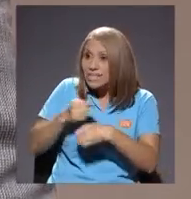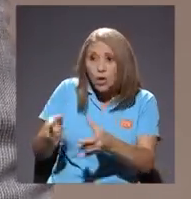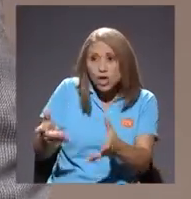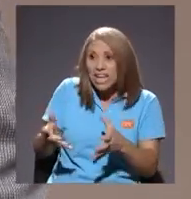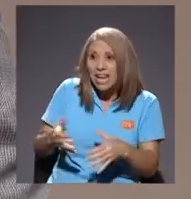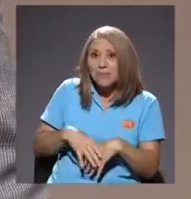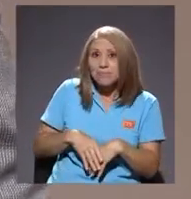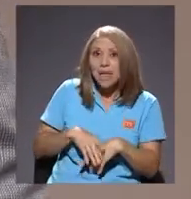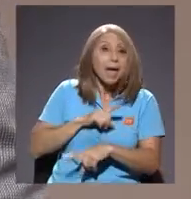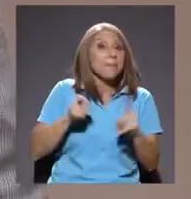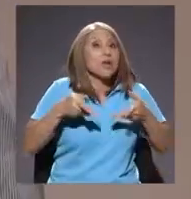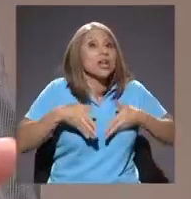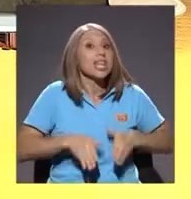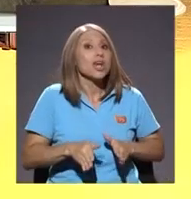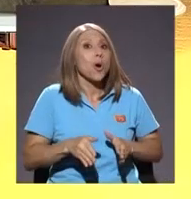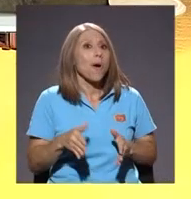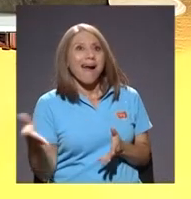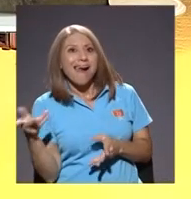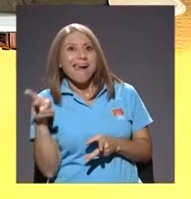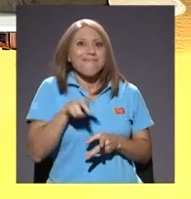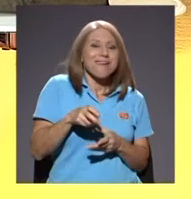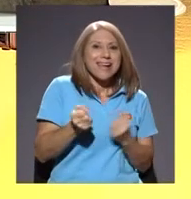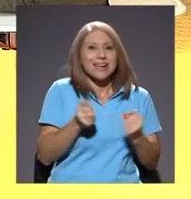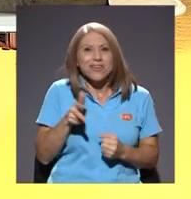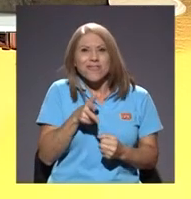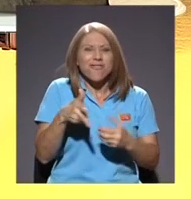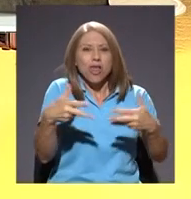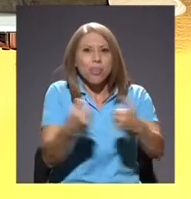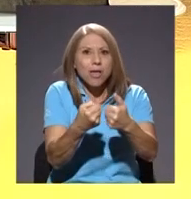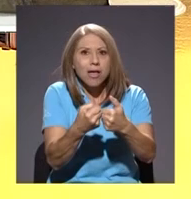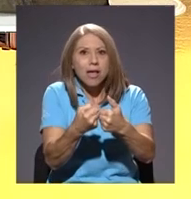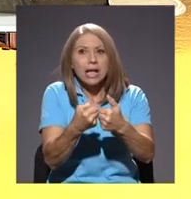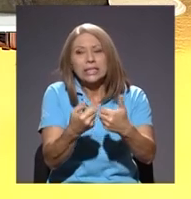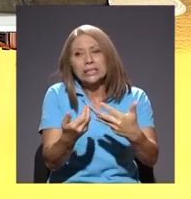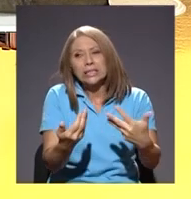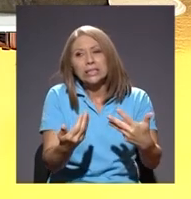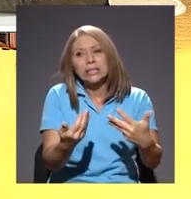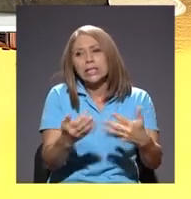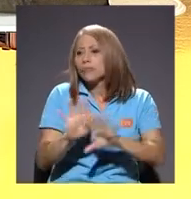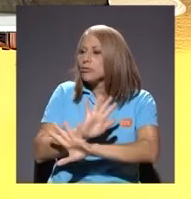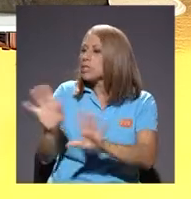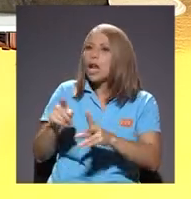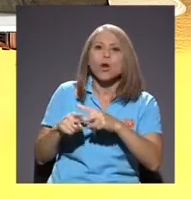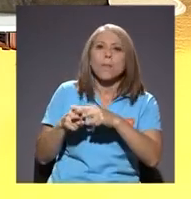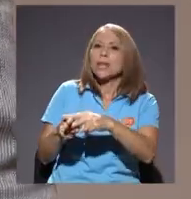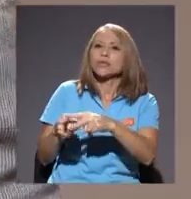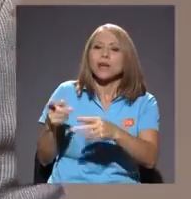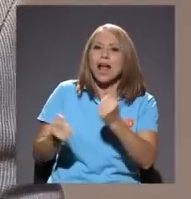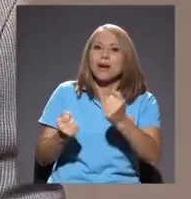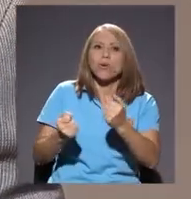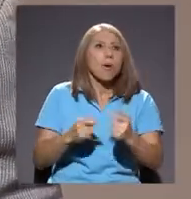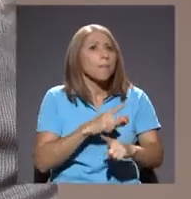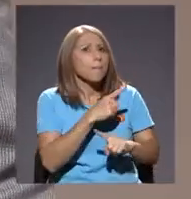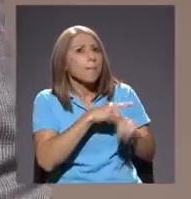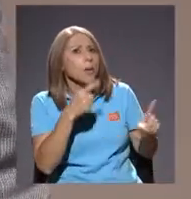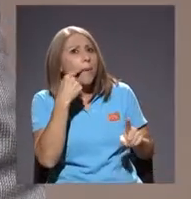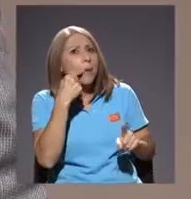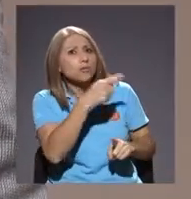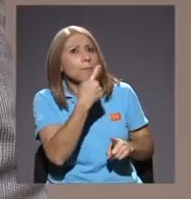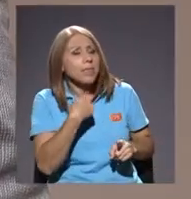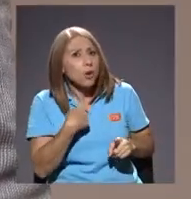los choques y ya no está mal no el tipo de cambio es igual verdad en el tanto